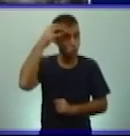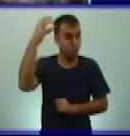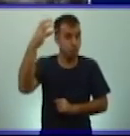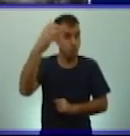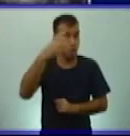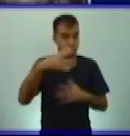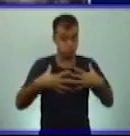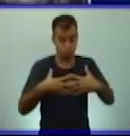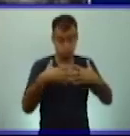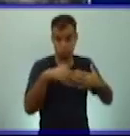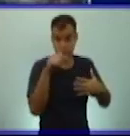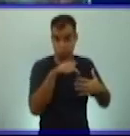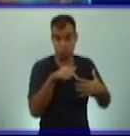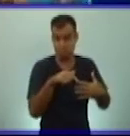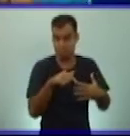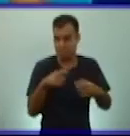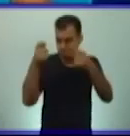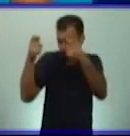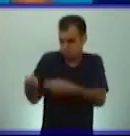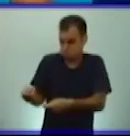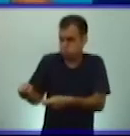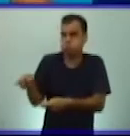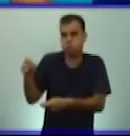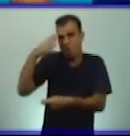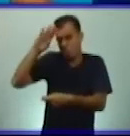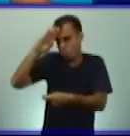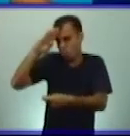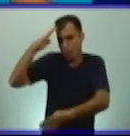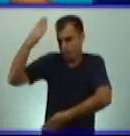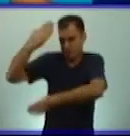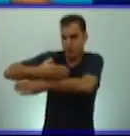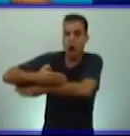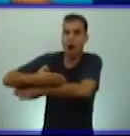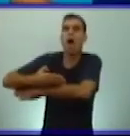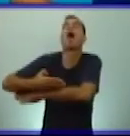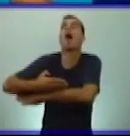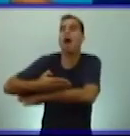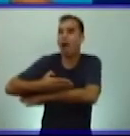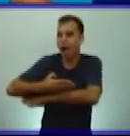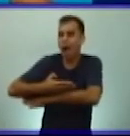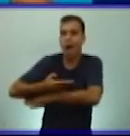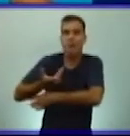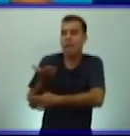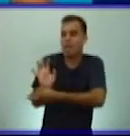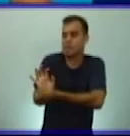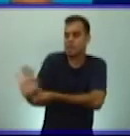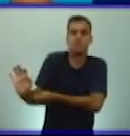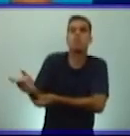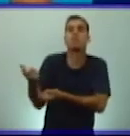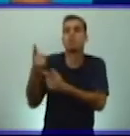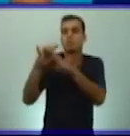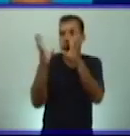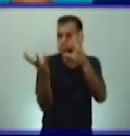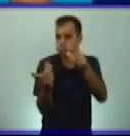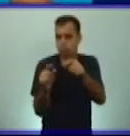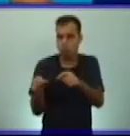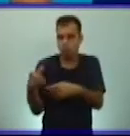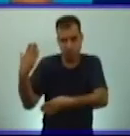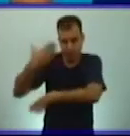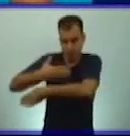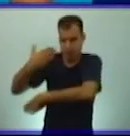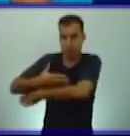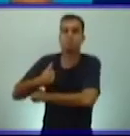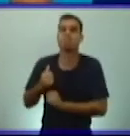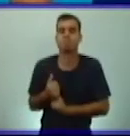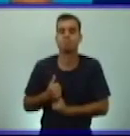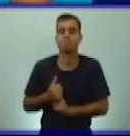Estados Unidos impuso a Cuba un férreo bloqueo para aislarla del mundo, lo que dialécticamente la situó en